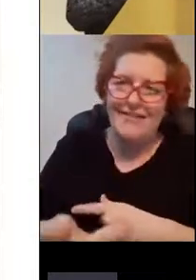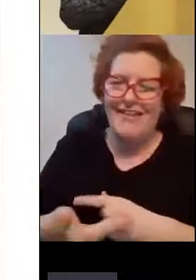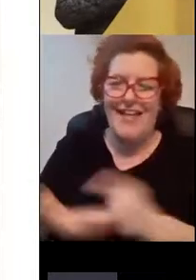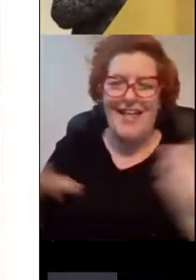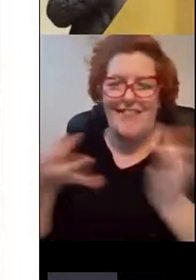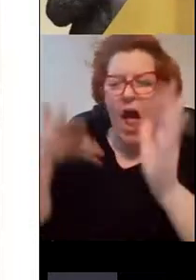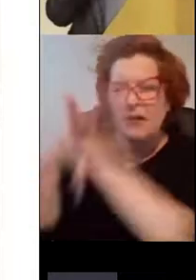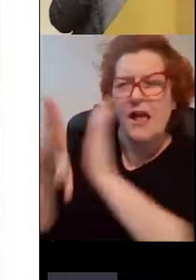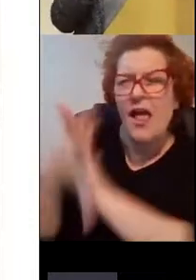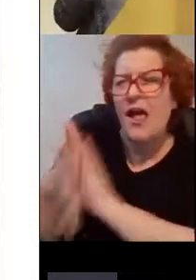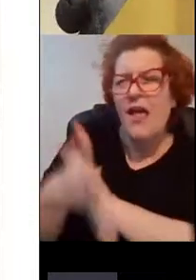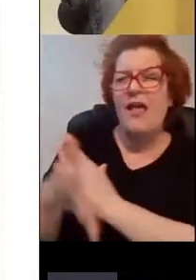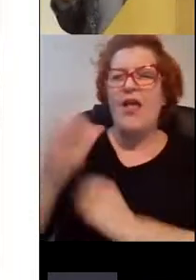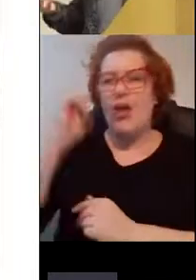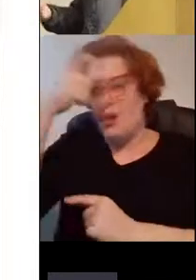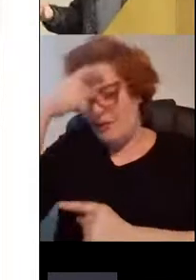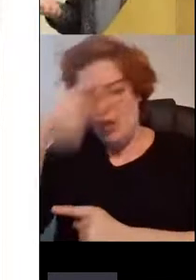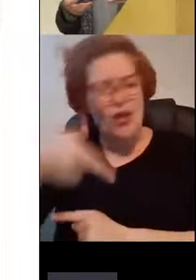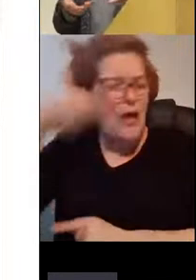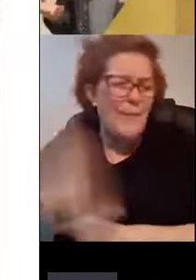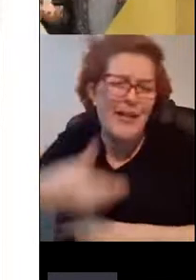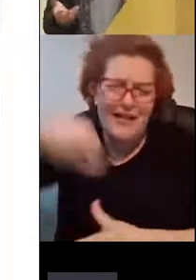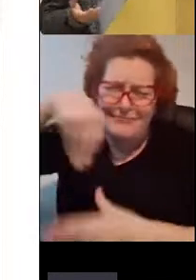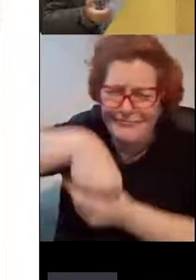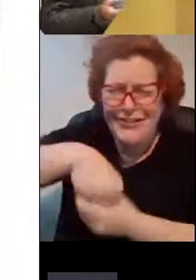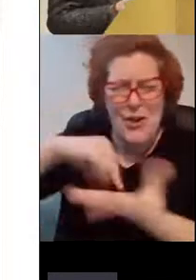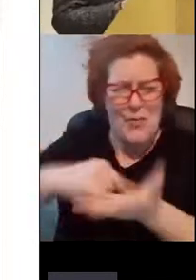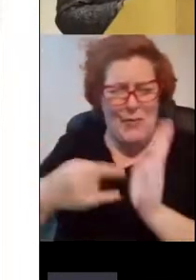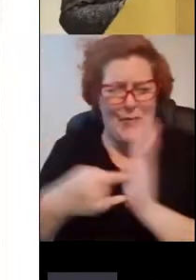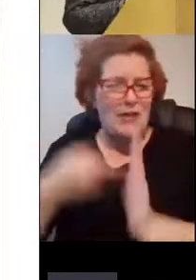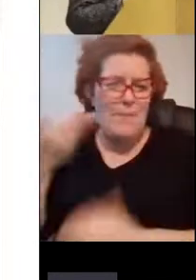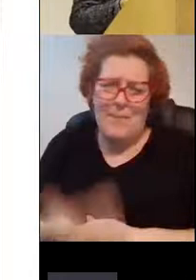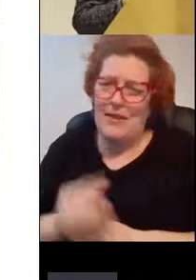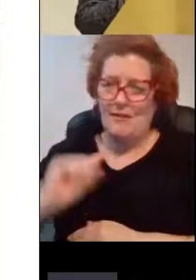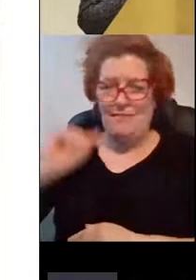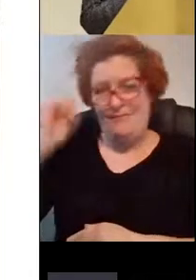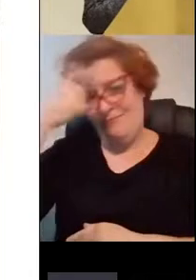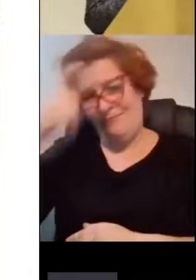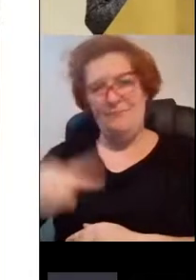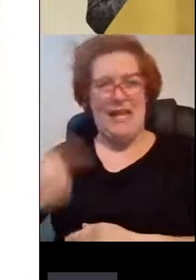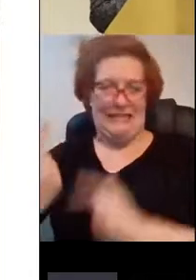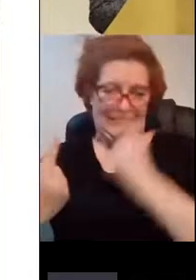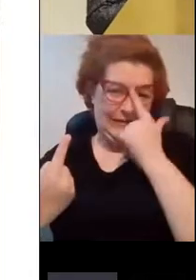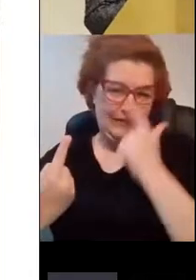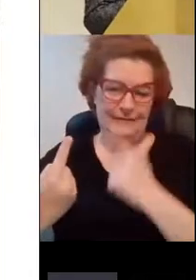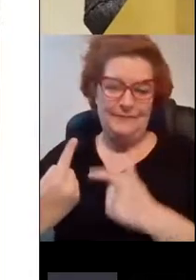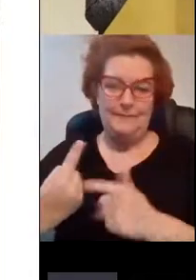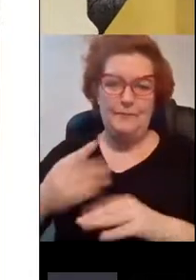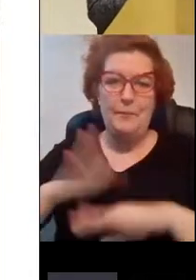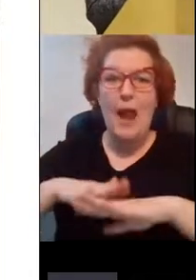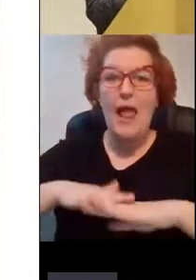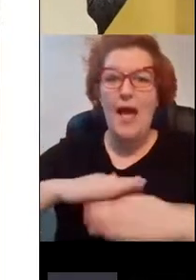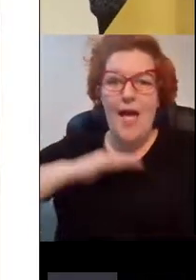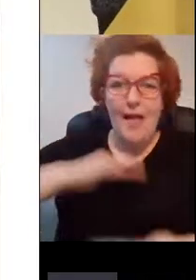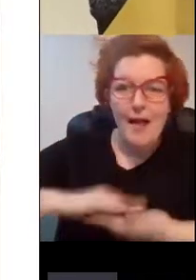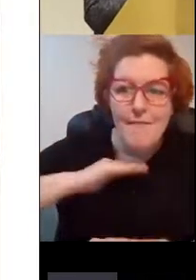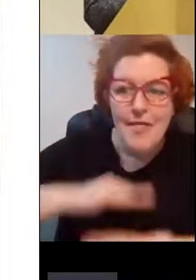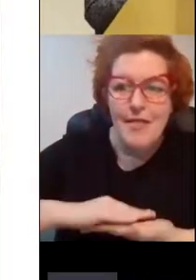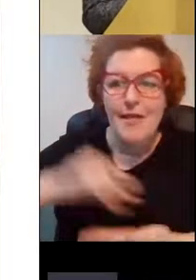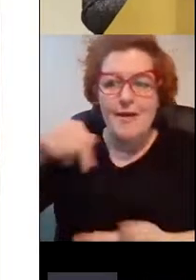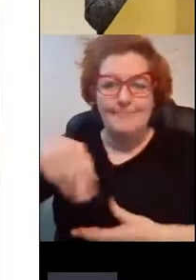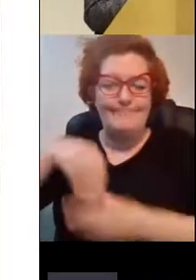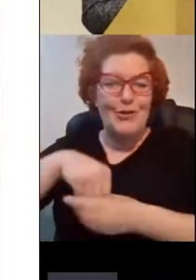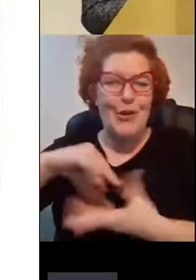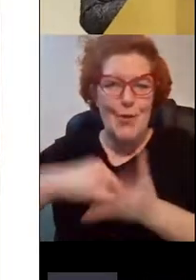el kit de este proyecto de investigación. ¿No? la capacidad que